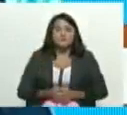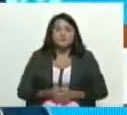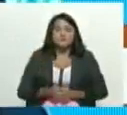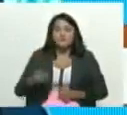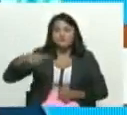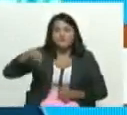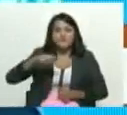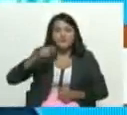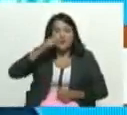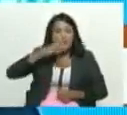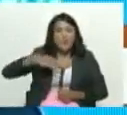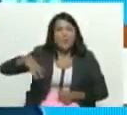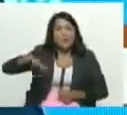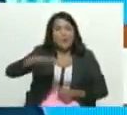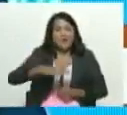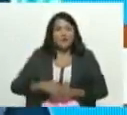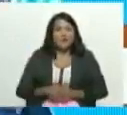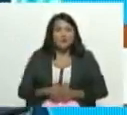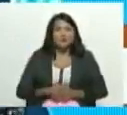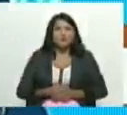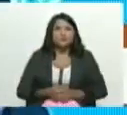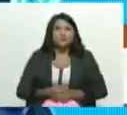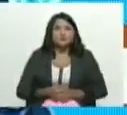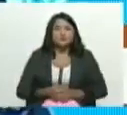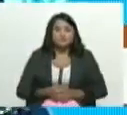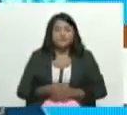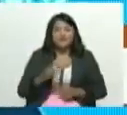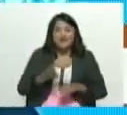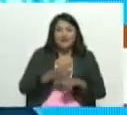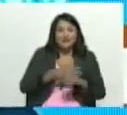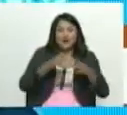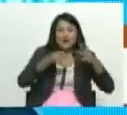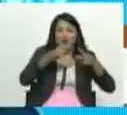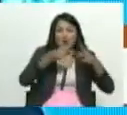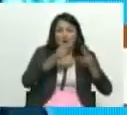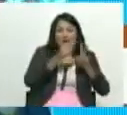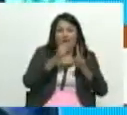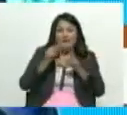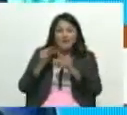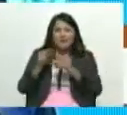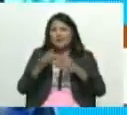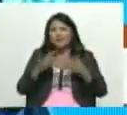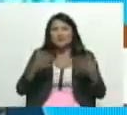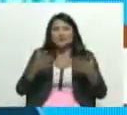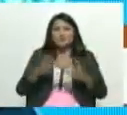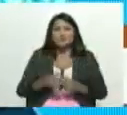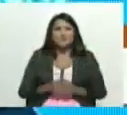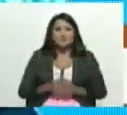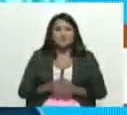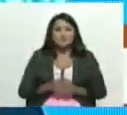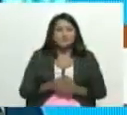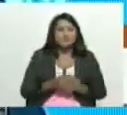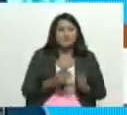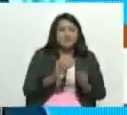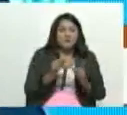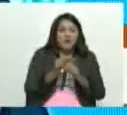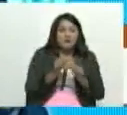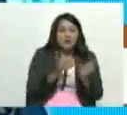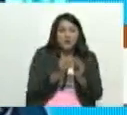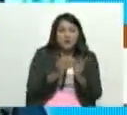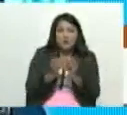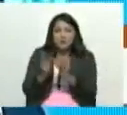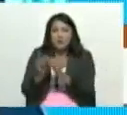épico épica y epopeya lo que traducen es la composición de palabras la palabra que